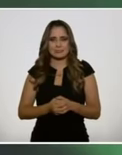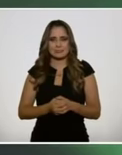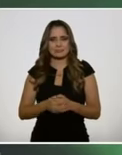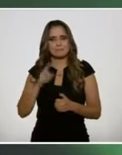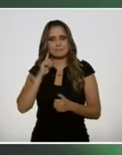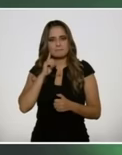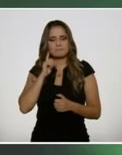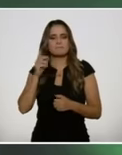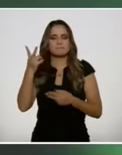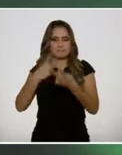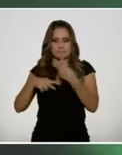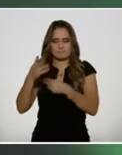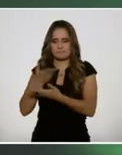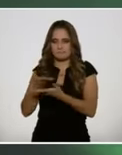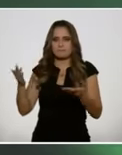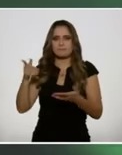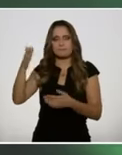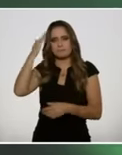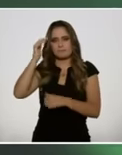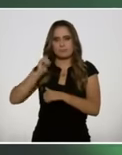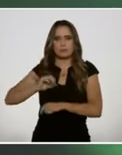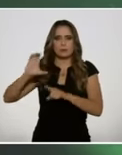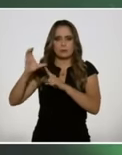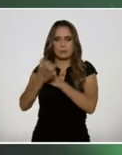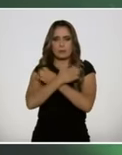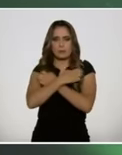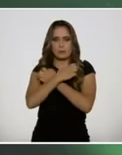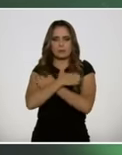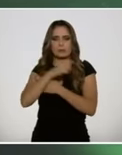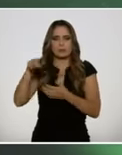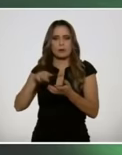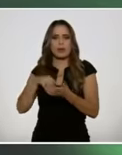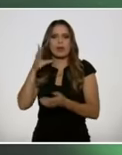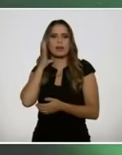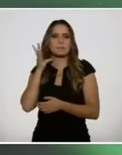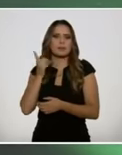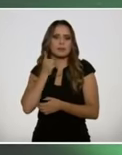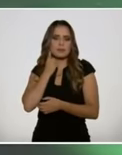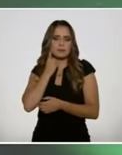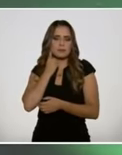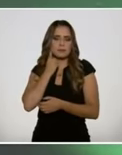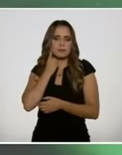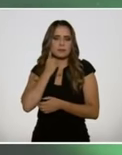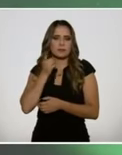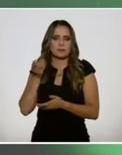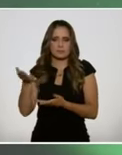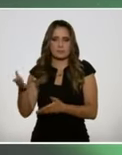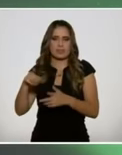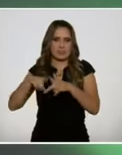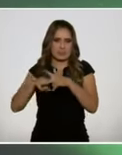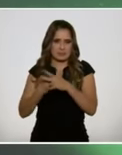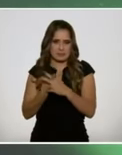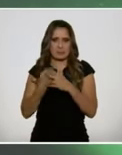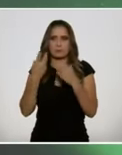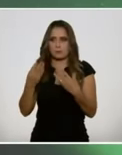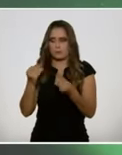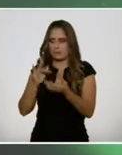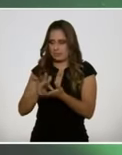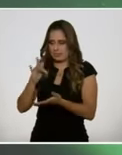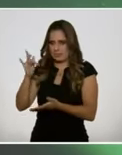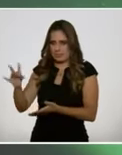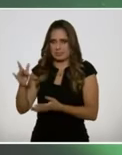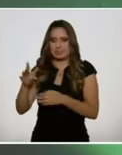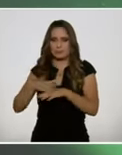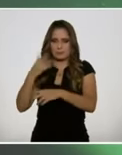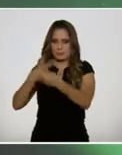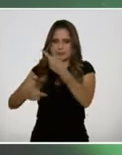Tania Cruz Santos, presidenta de la Comisión de Educación de la Cámara de Diputados, que apenas precisamente inició. Muchísimas gracias